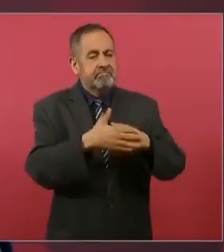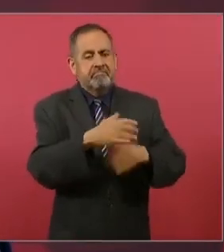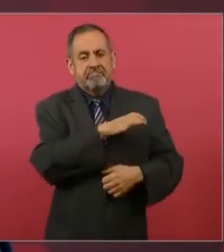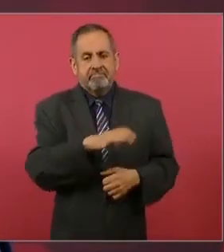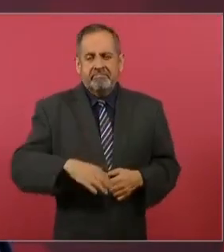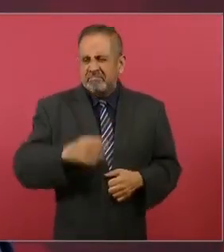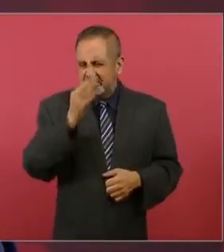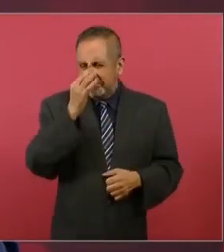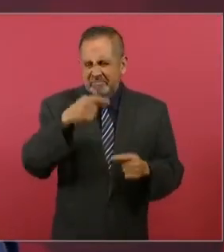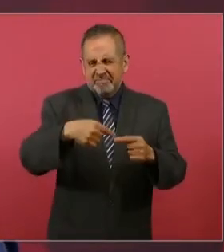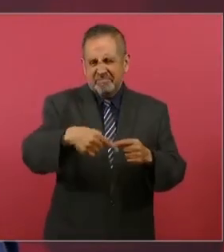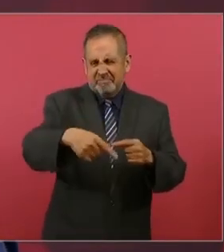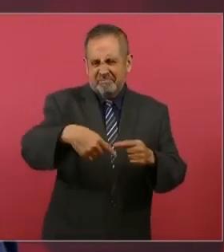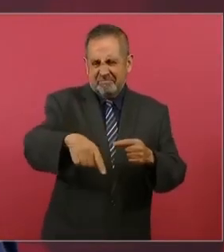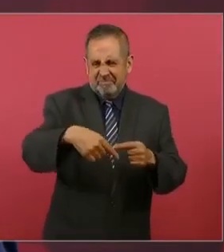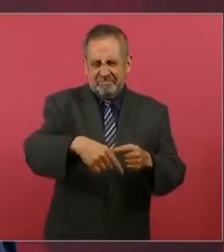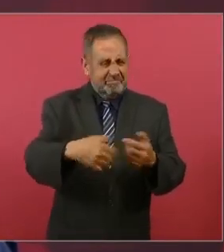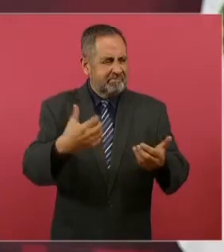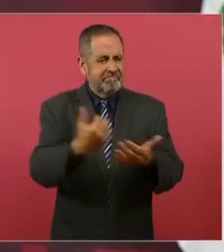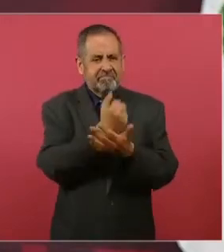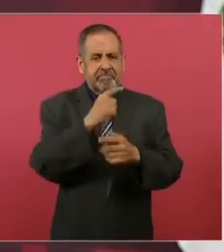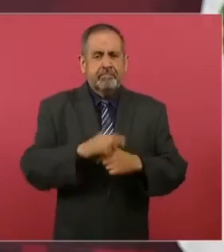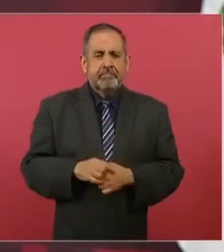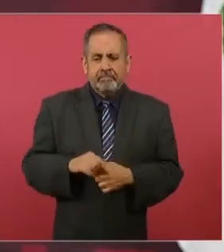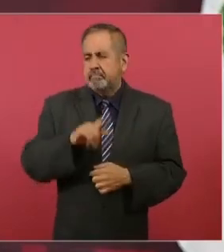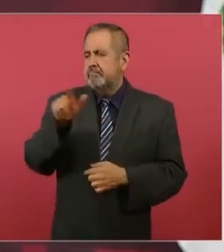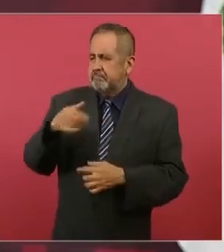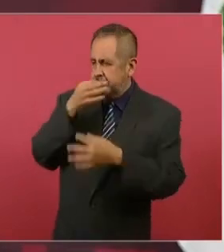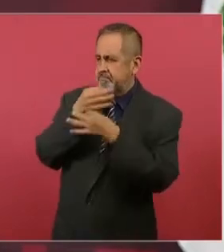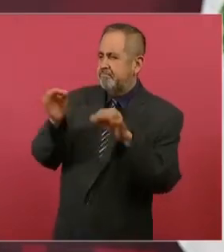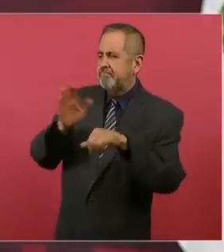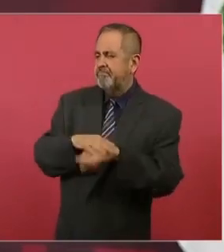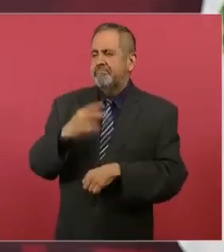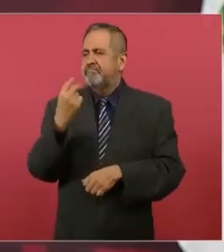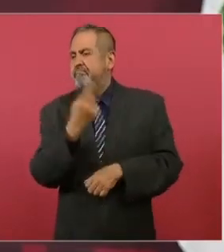En estos días. Y ya yo les voy a informar.